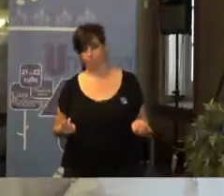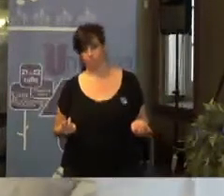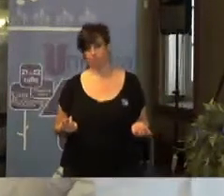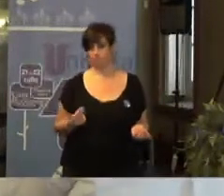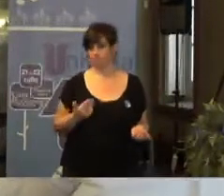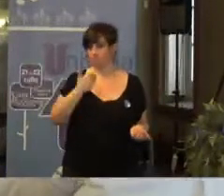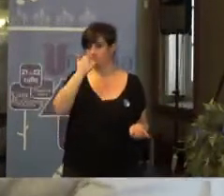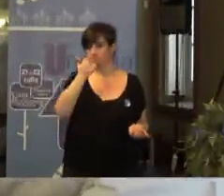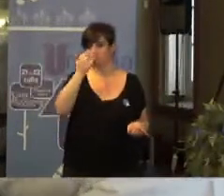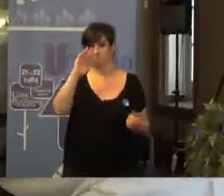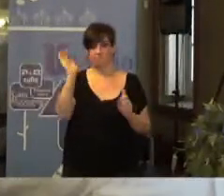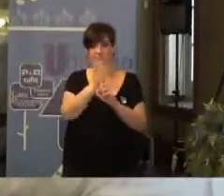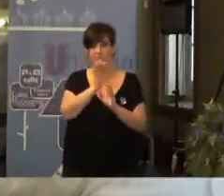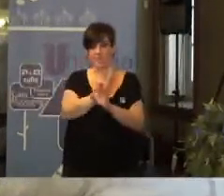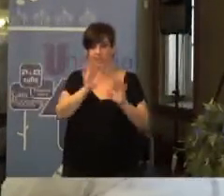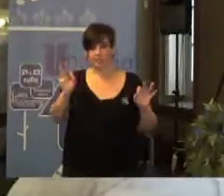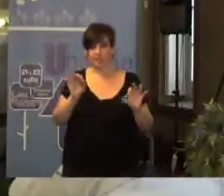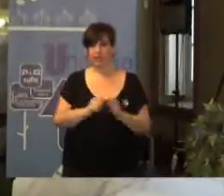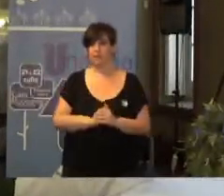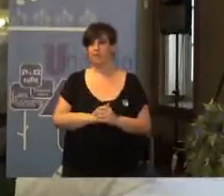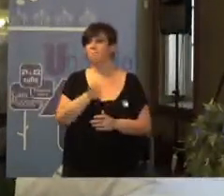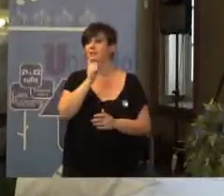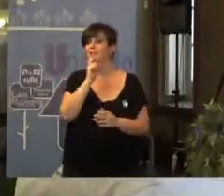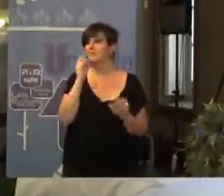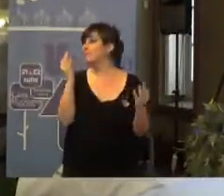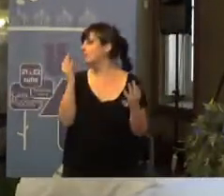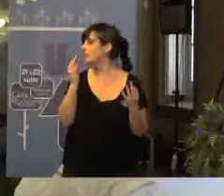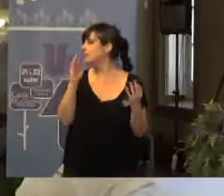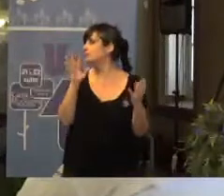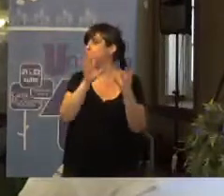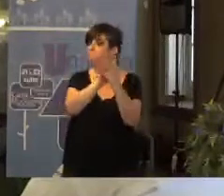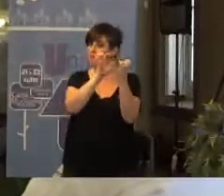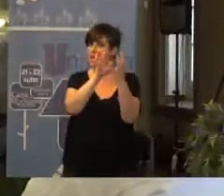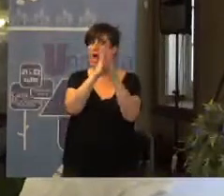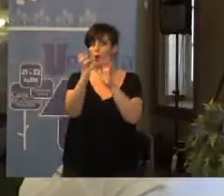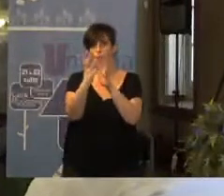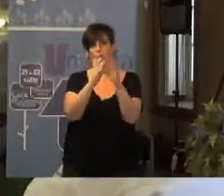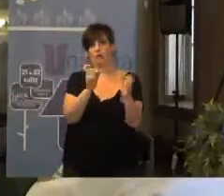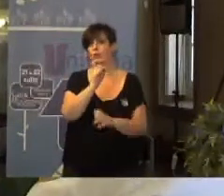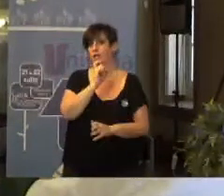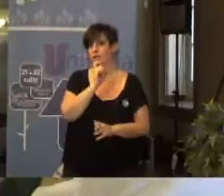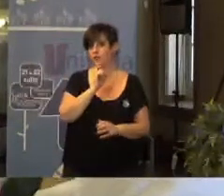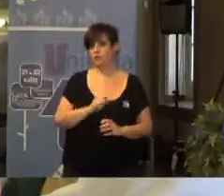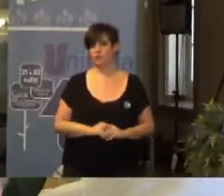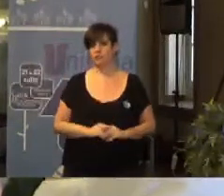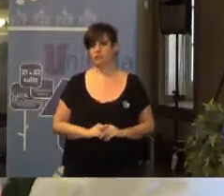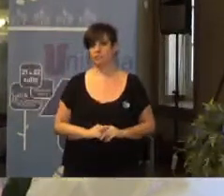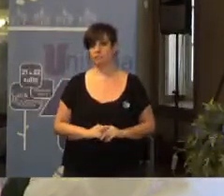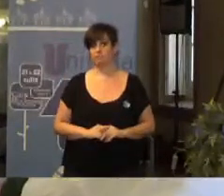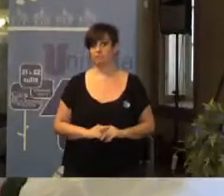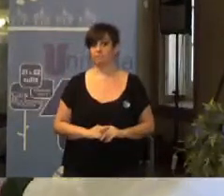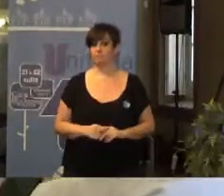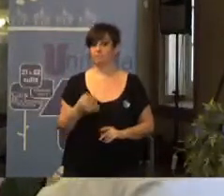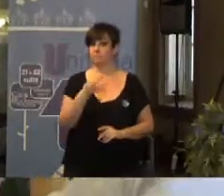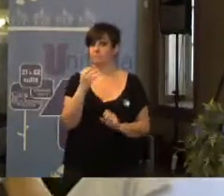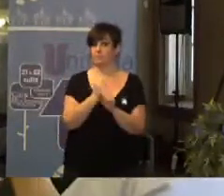nada con elas. O difícil é chegar a acordos. É moi difícil. O que nos fai falta é traballalos.